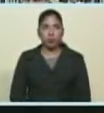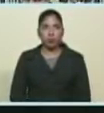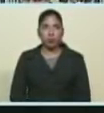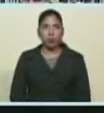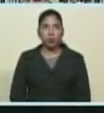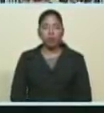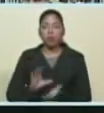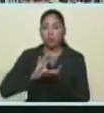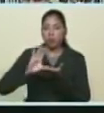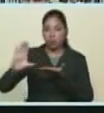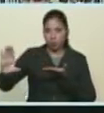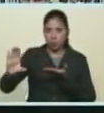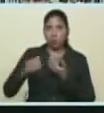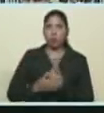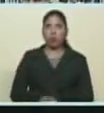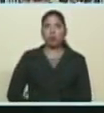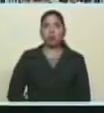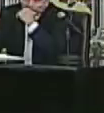51.985 millones de bolívares.